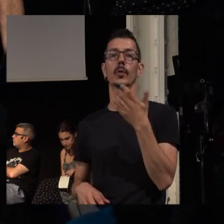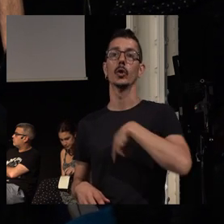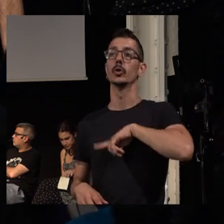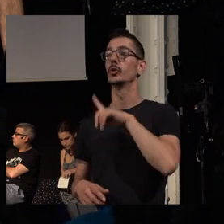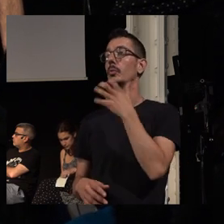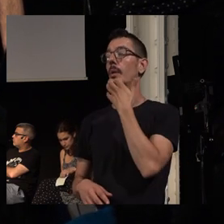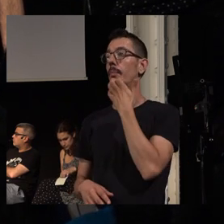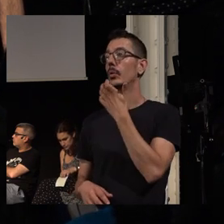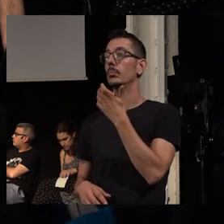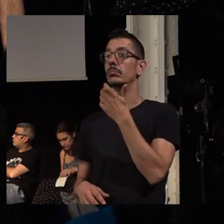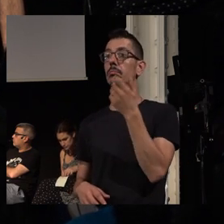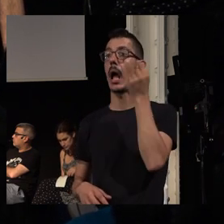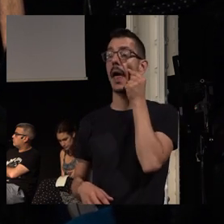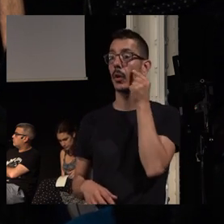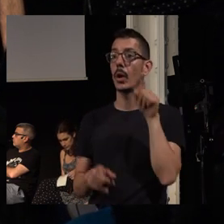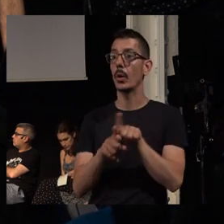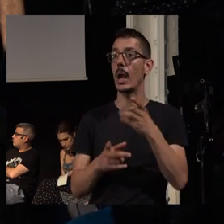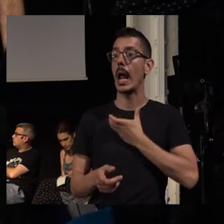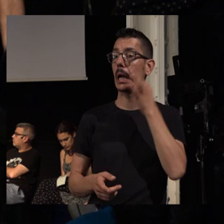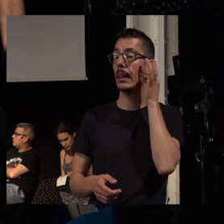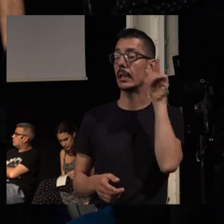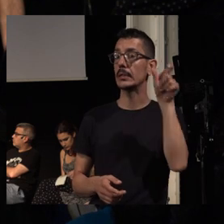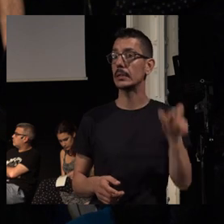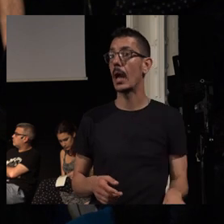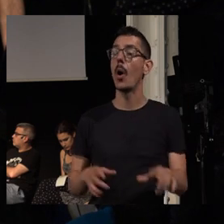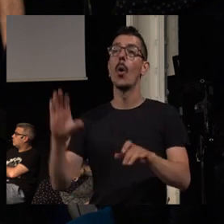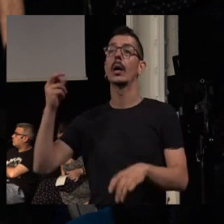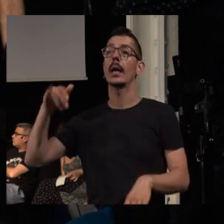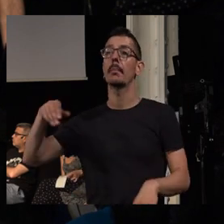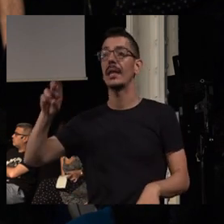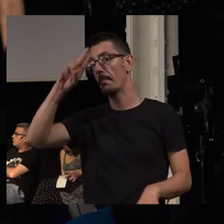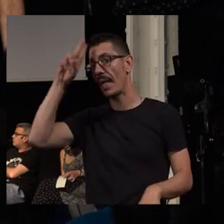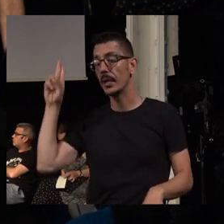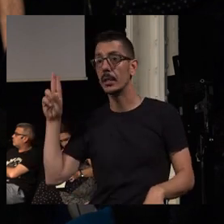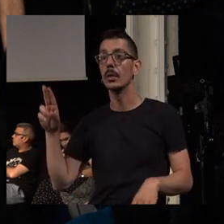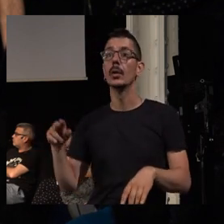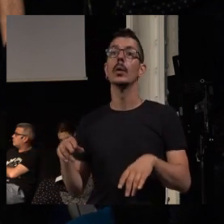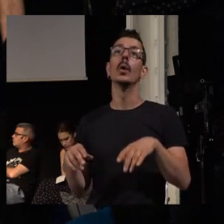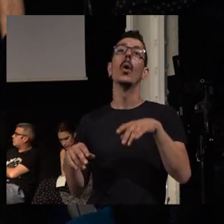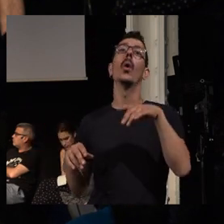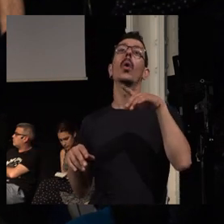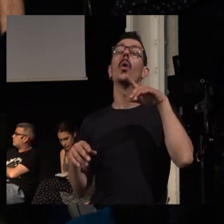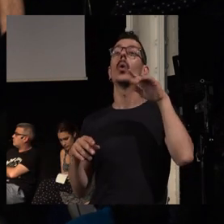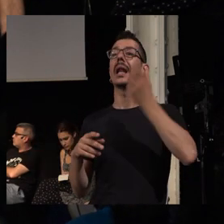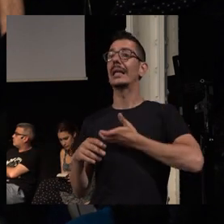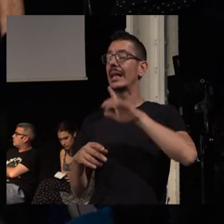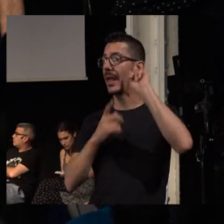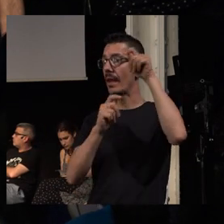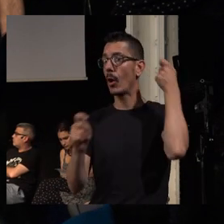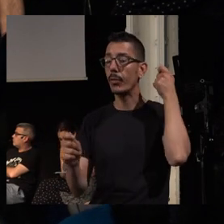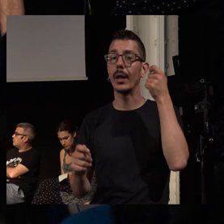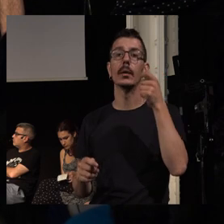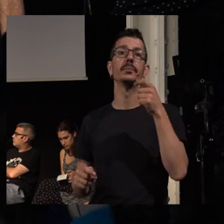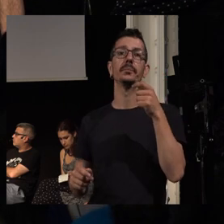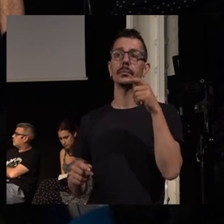decir, poder tener a la Colau como alcaldesa en Barcelona o a la Carmena en Madrid o a Pedro Sendistén en Zaragoza. Es decir, esto